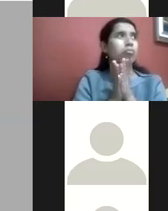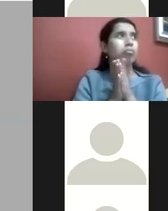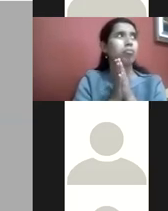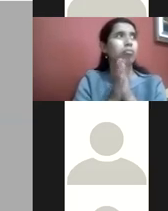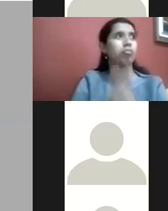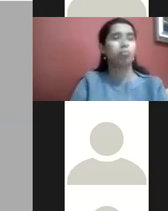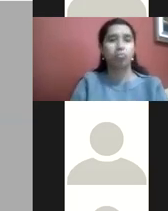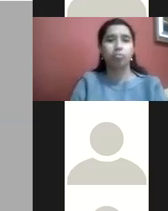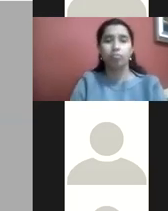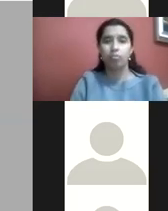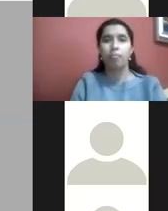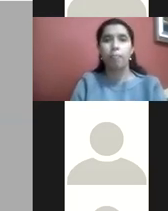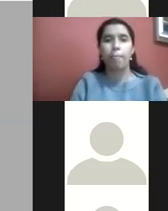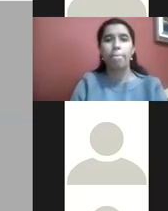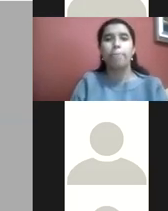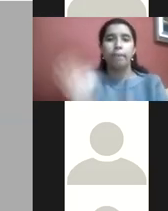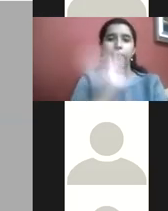A limpiar la pizarra.